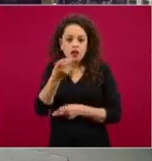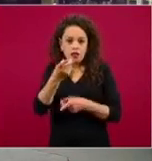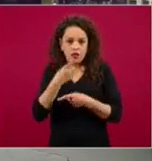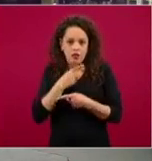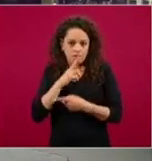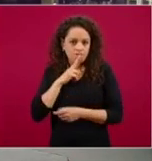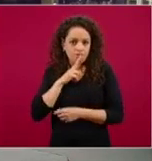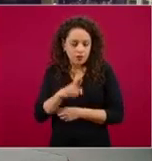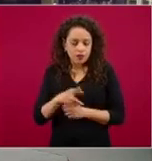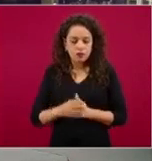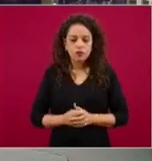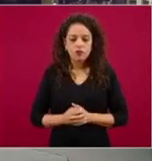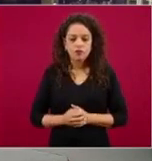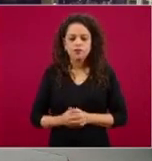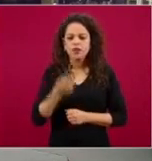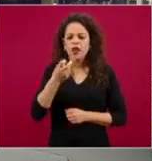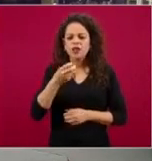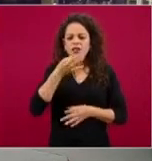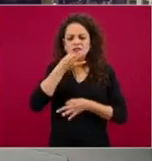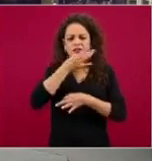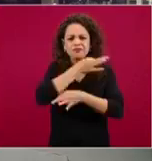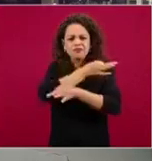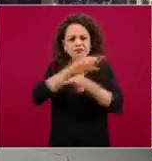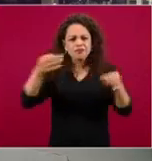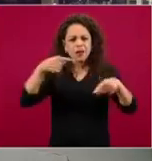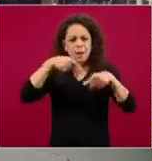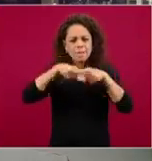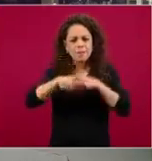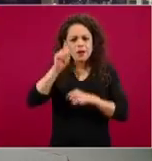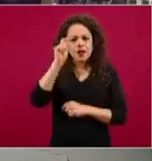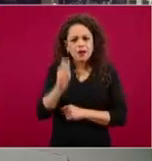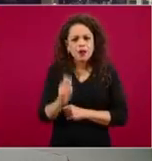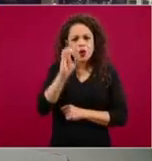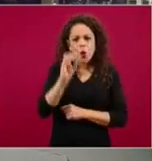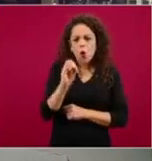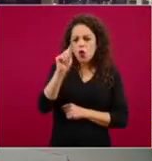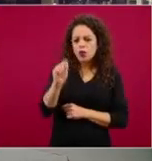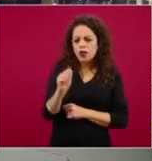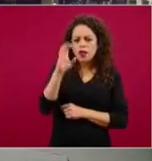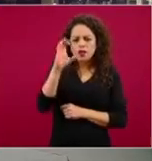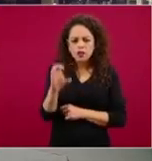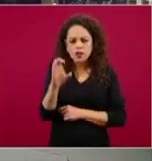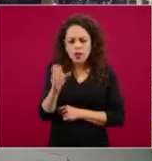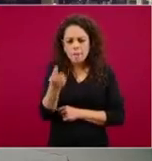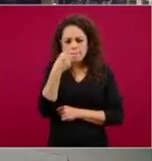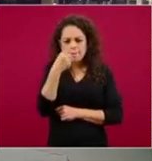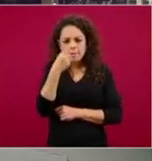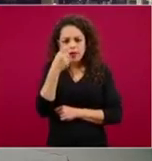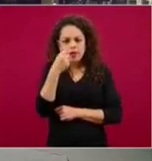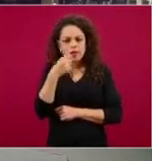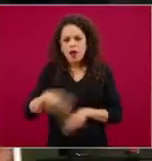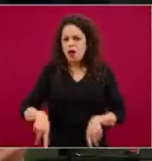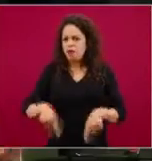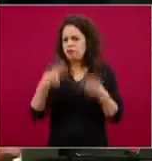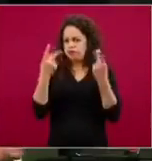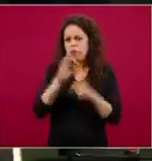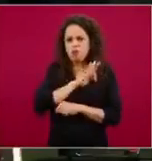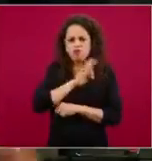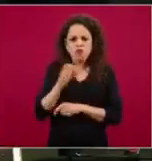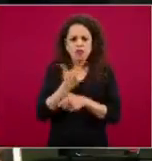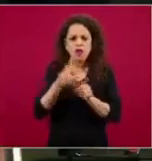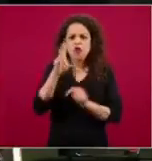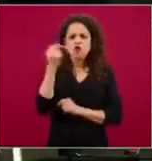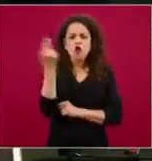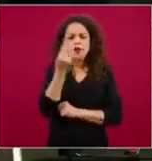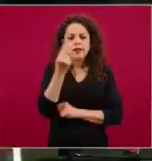la televisión estos anuncios de los OTC, de los medicamentos de libre venta sin receta, que hacen